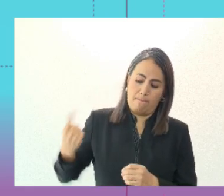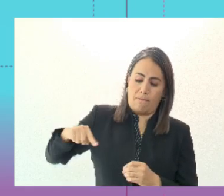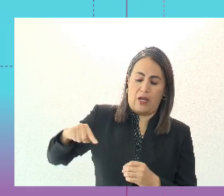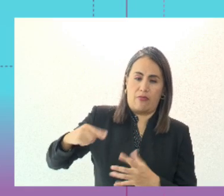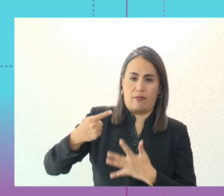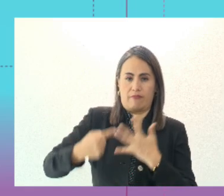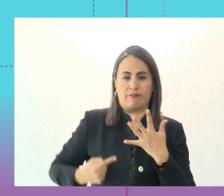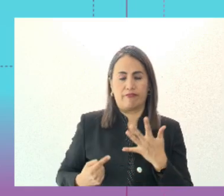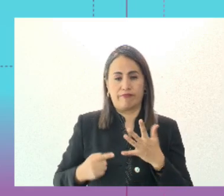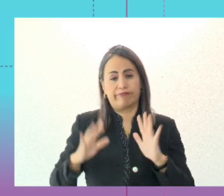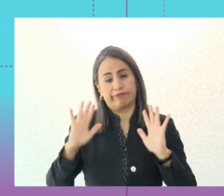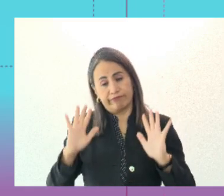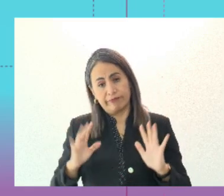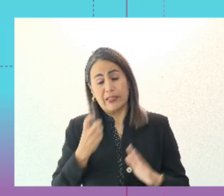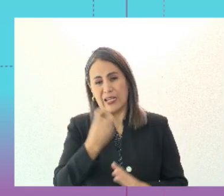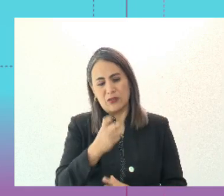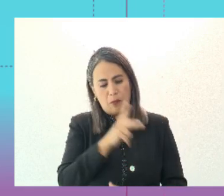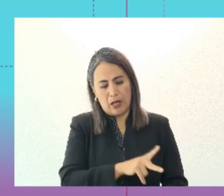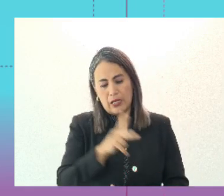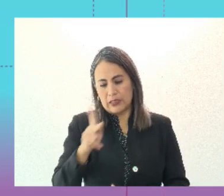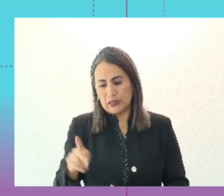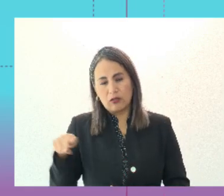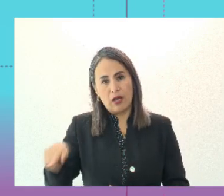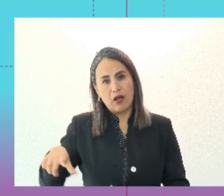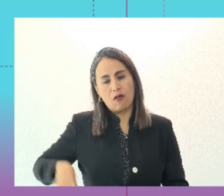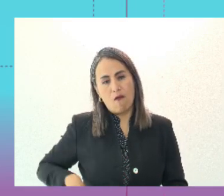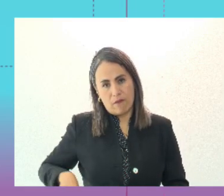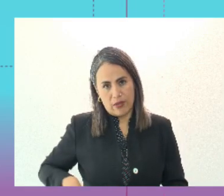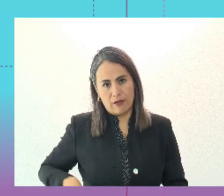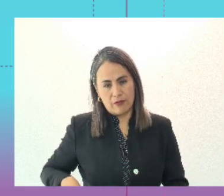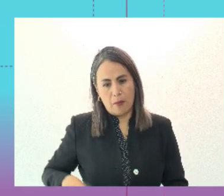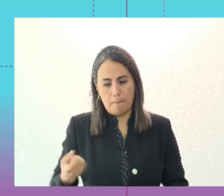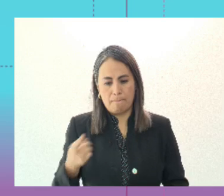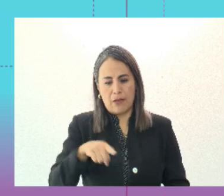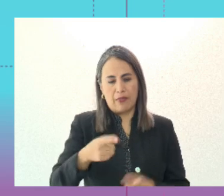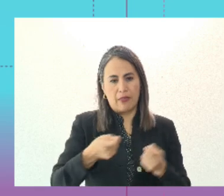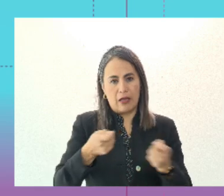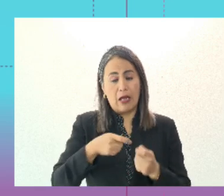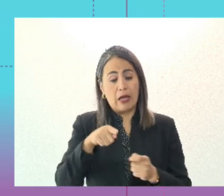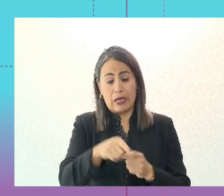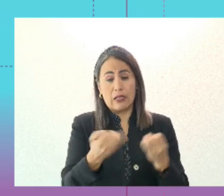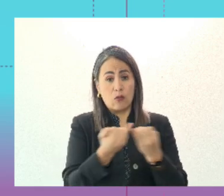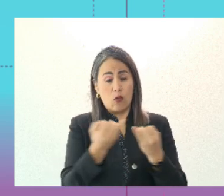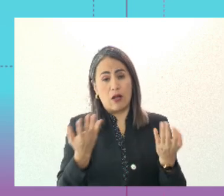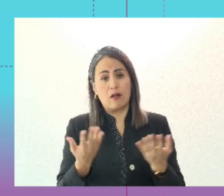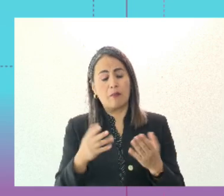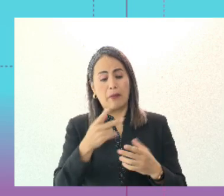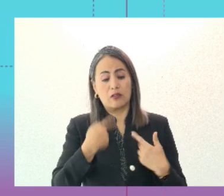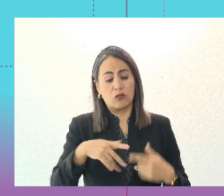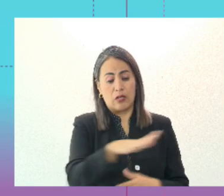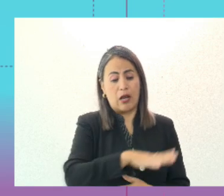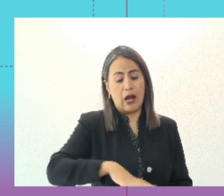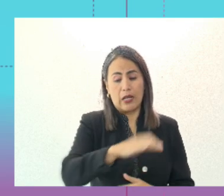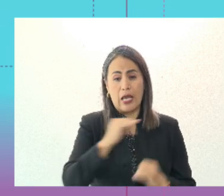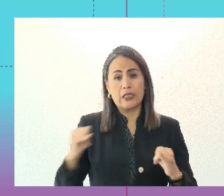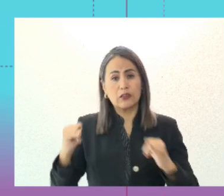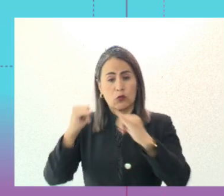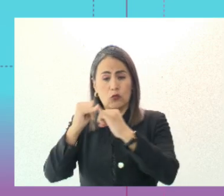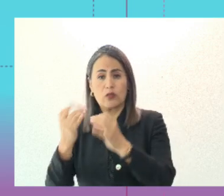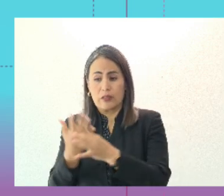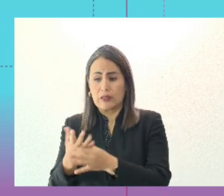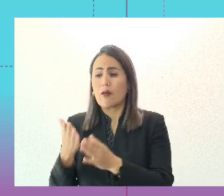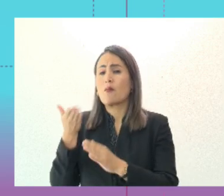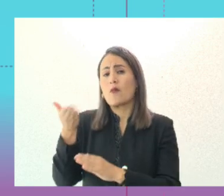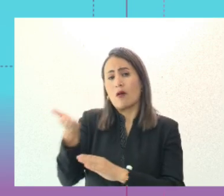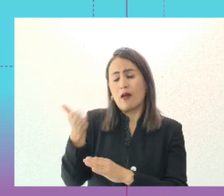cobra vigencia. Lo tengo que hacer. El ciudadano sabe que si una institución me lo da es porque lo tuvo que ser respaldado en